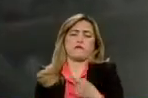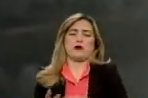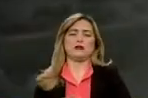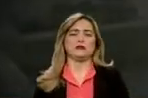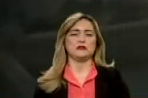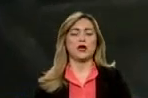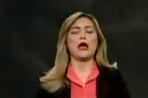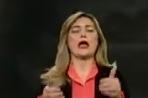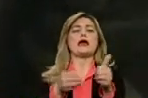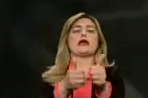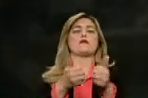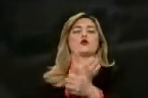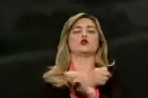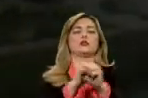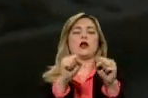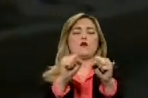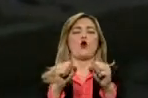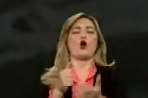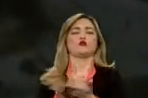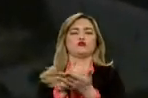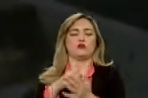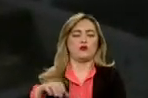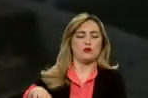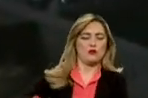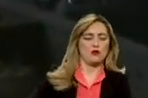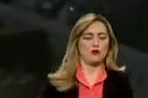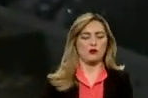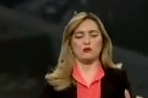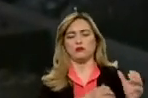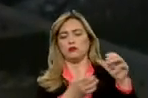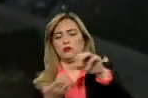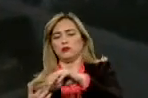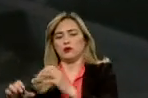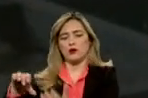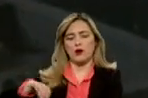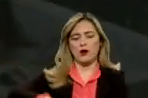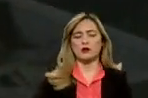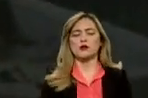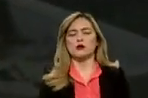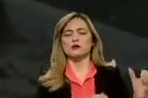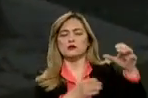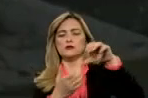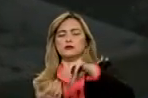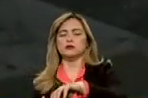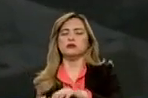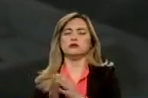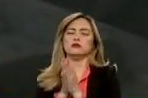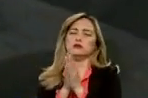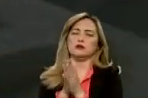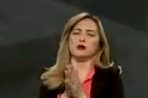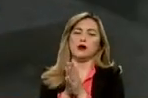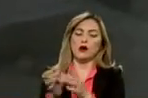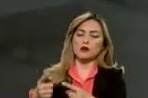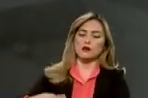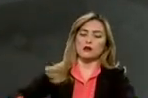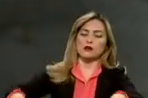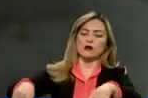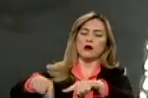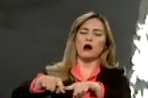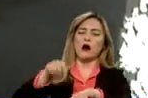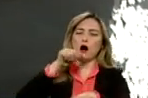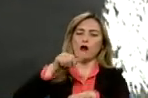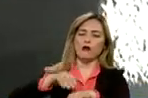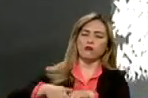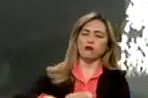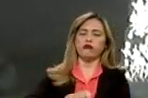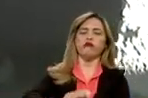rescate nos ayudó con baldes, con tinas, sacando el agua, y yo les decía que hagan un huequito para que pueda salir el